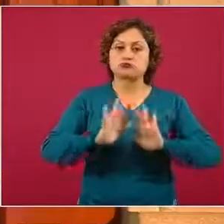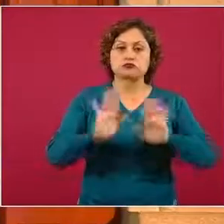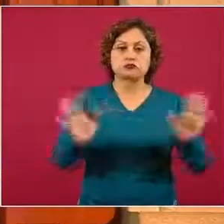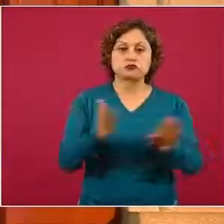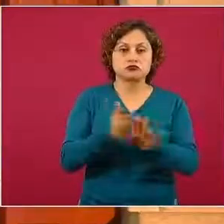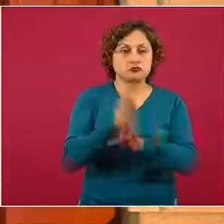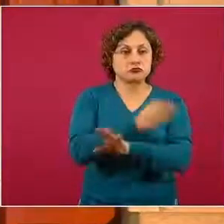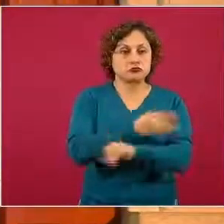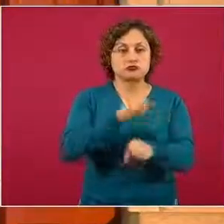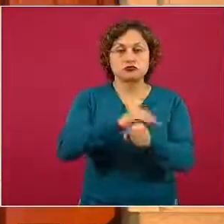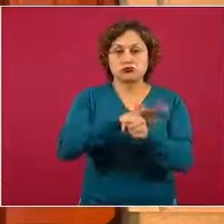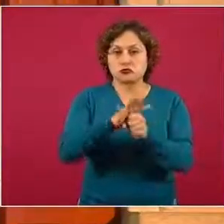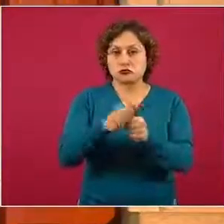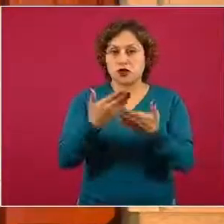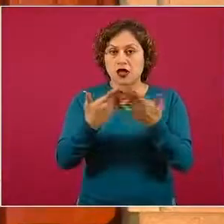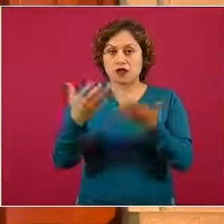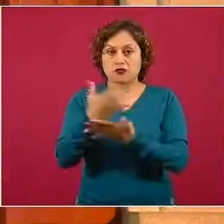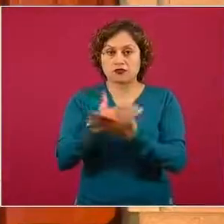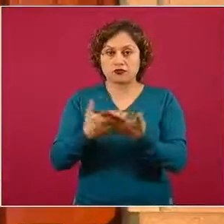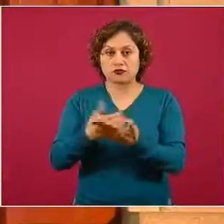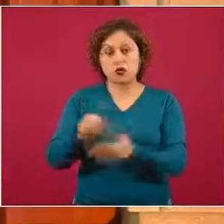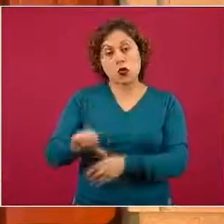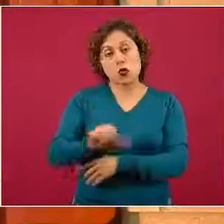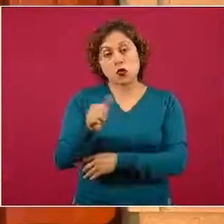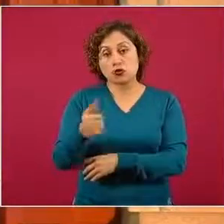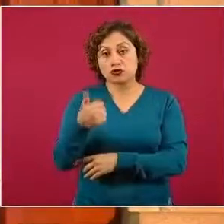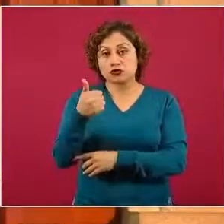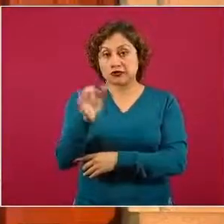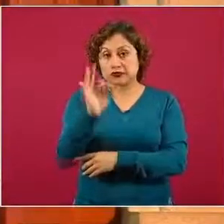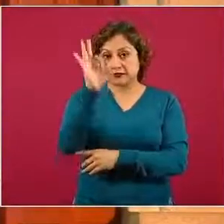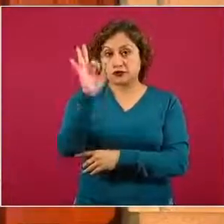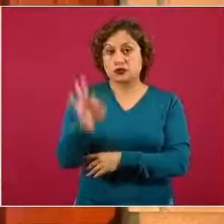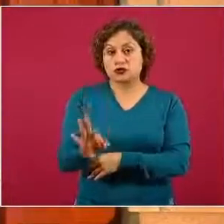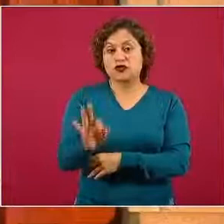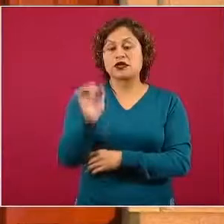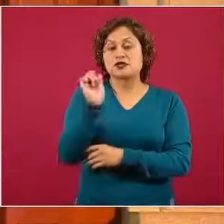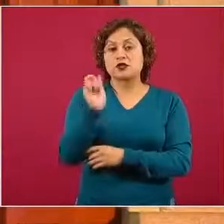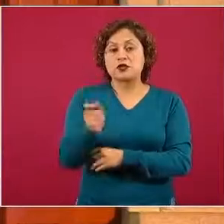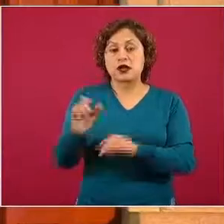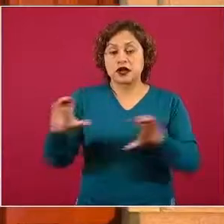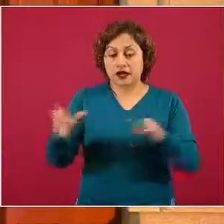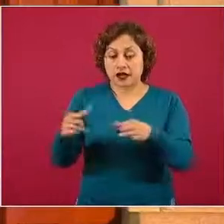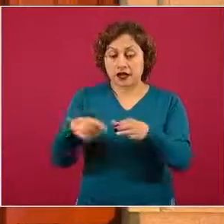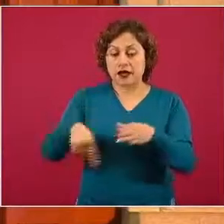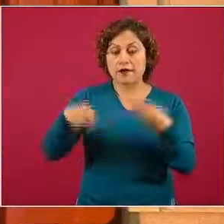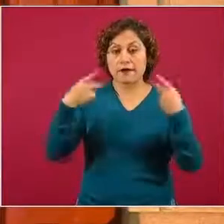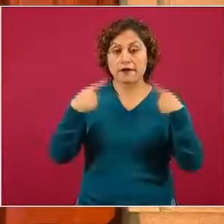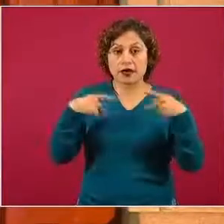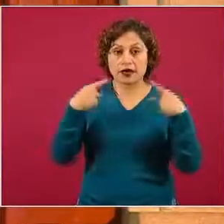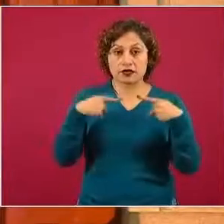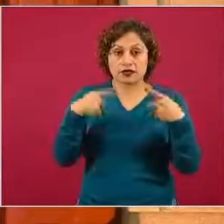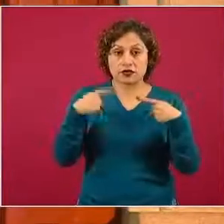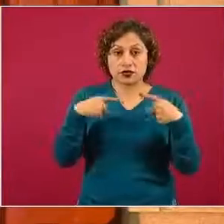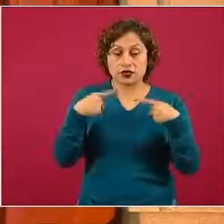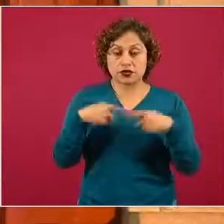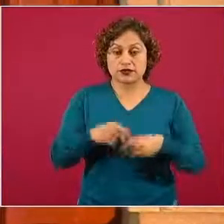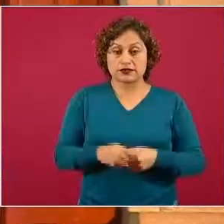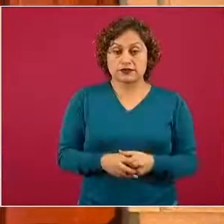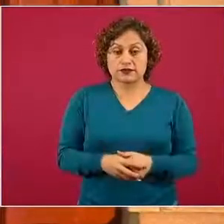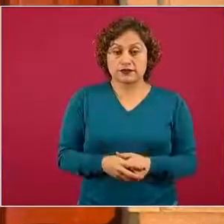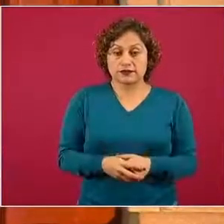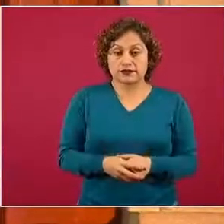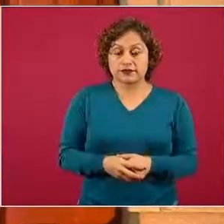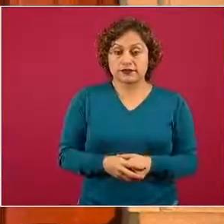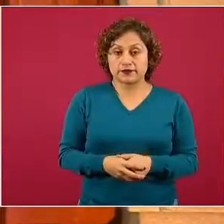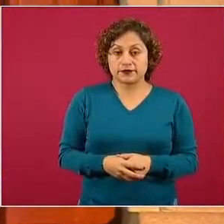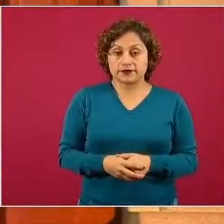COVID-19, y 6%, solamente el 6%, representan el grupo de personas que en este momento,